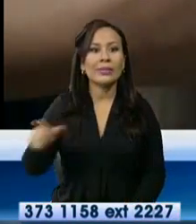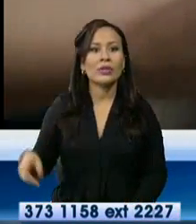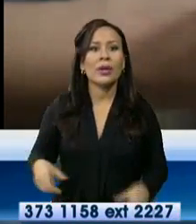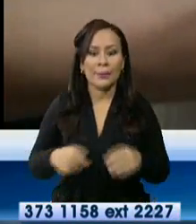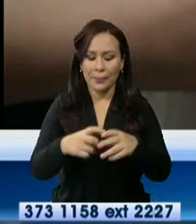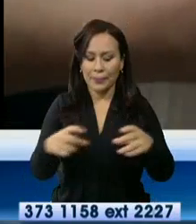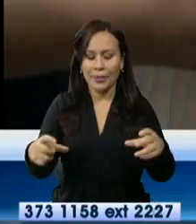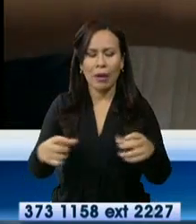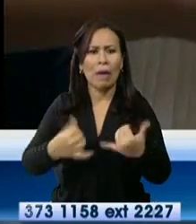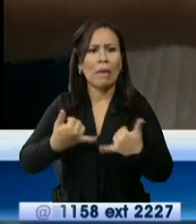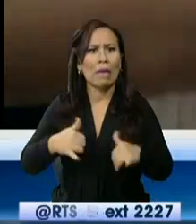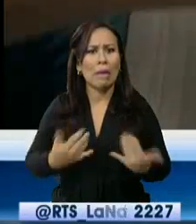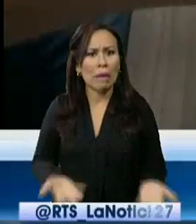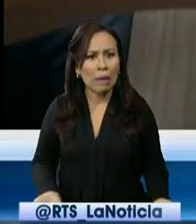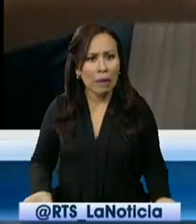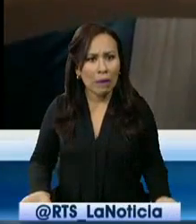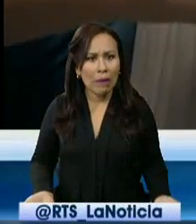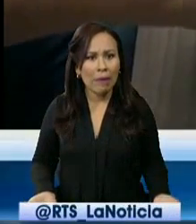billetes didácticos.